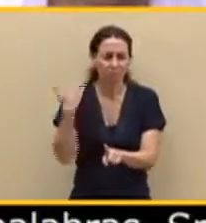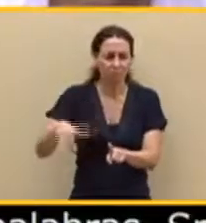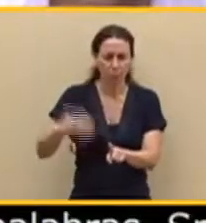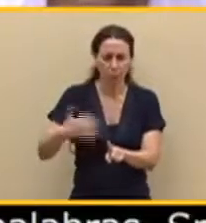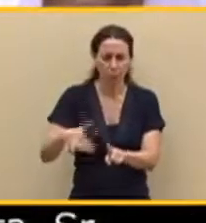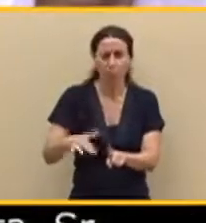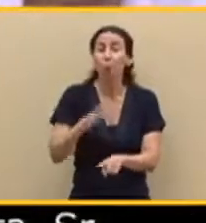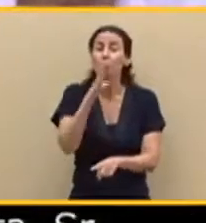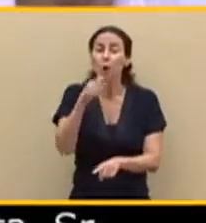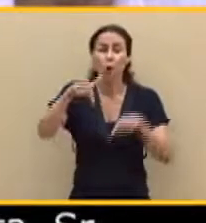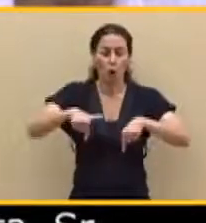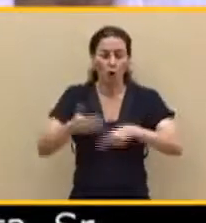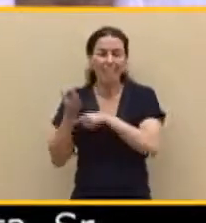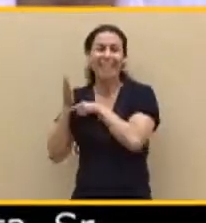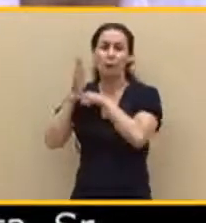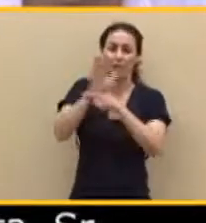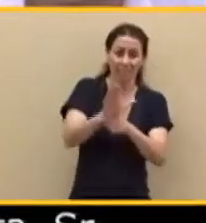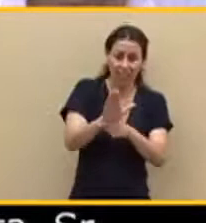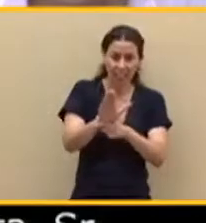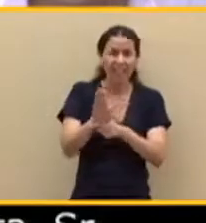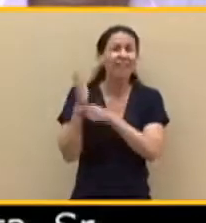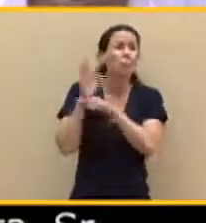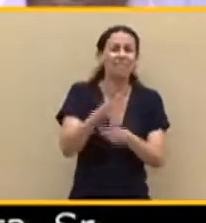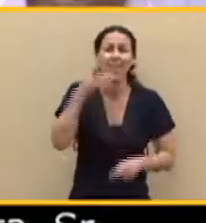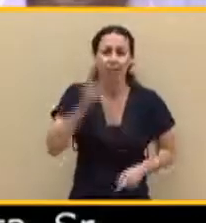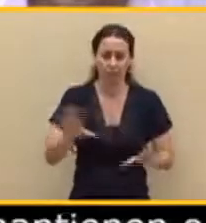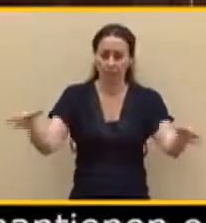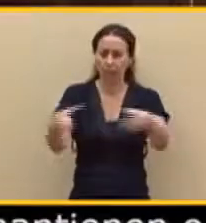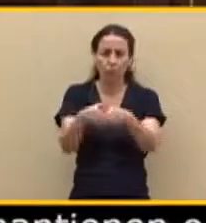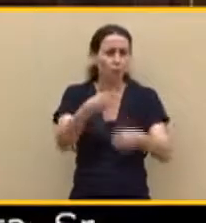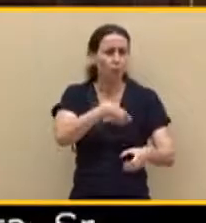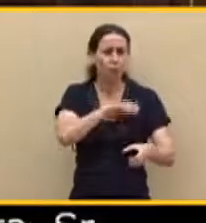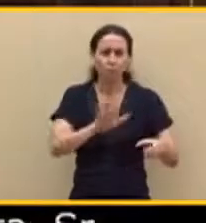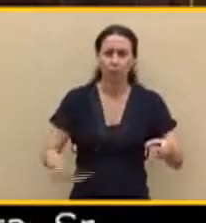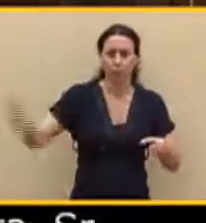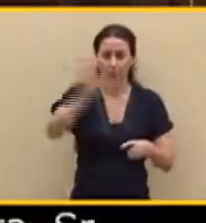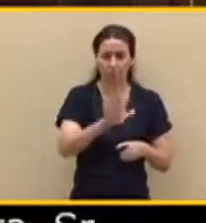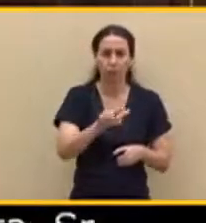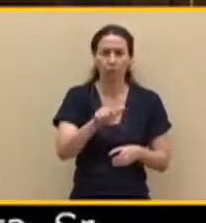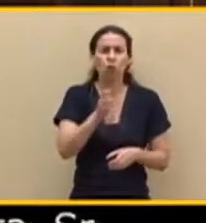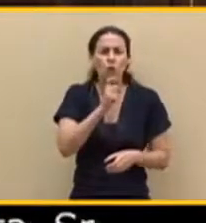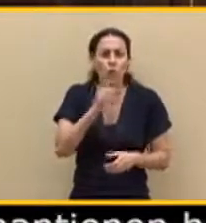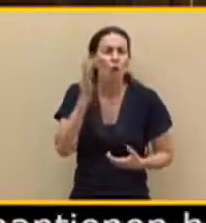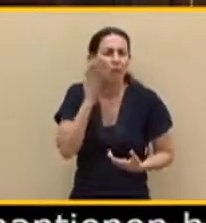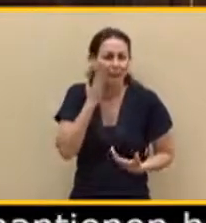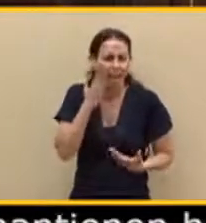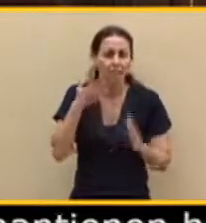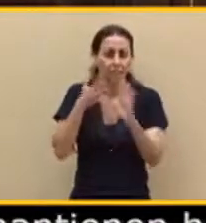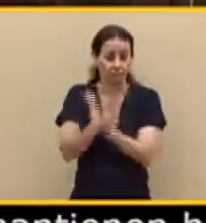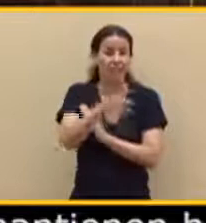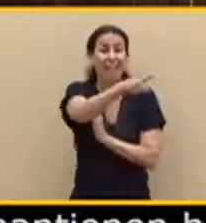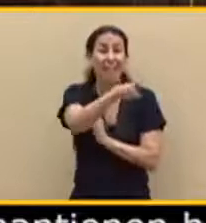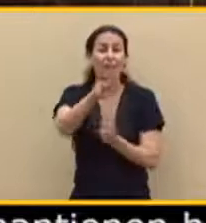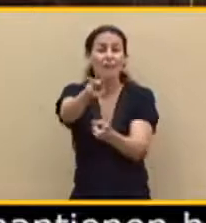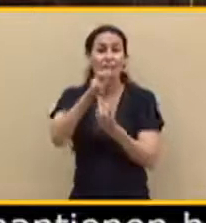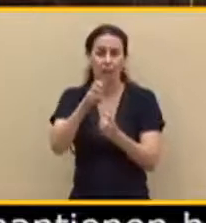aquí representando a todos los españoles y no solo a su partido, con qué cara dura mantienen que la Fiscalía conspira contra el Partido Popular